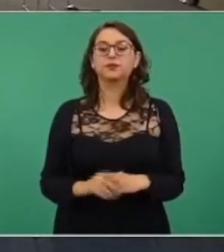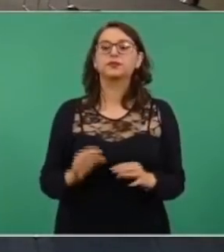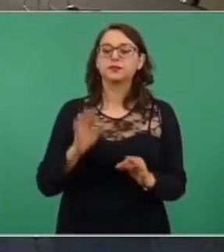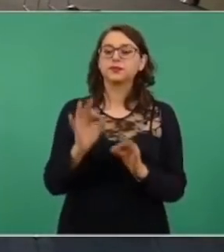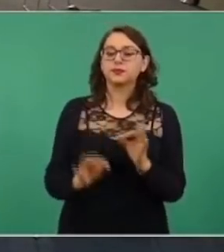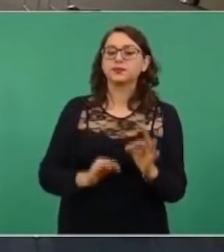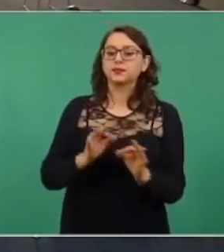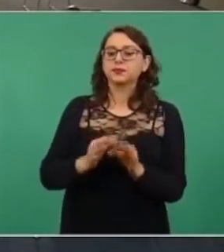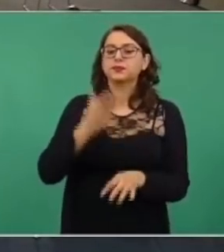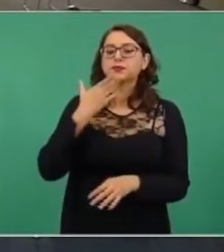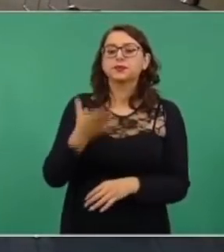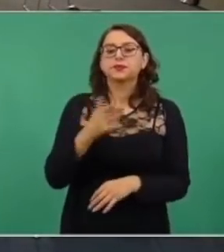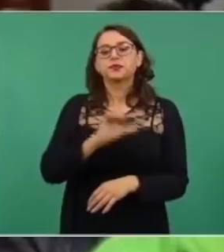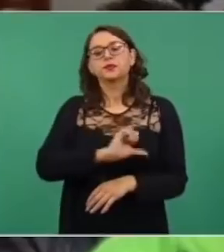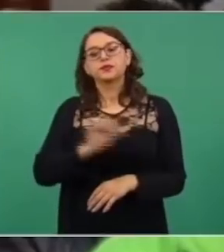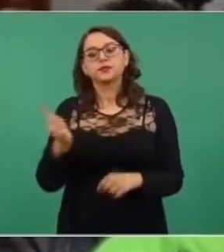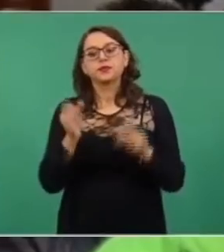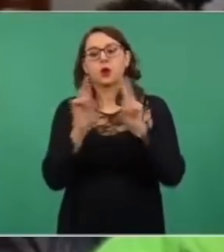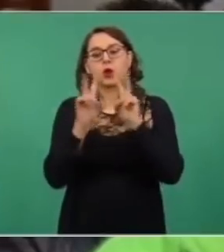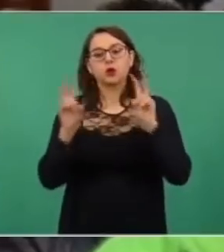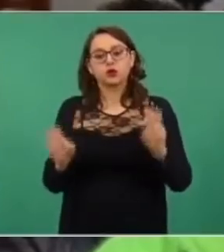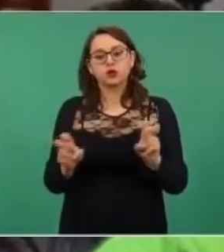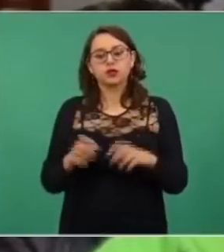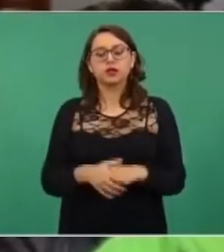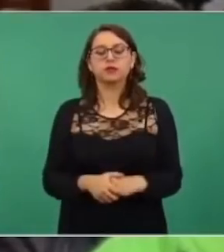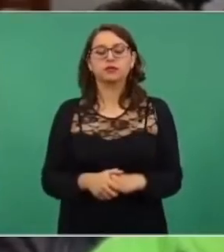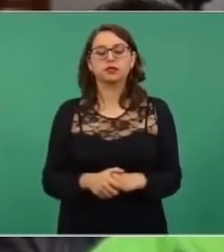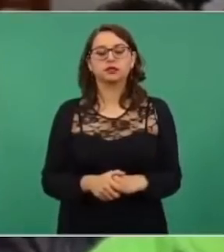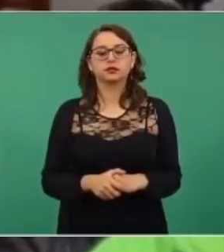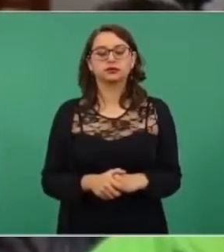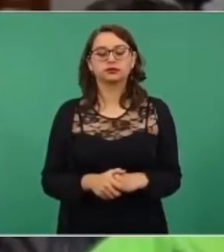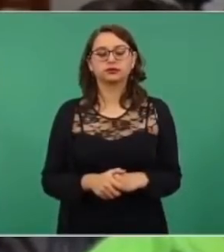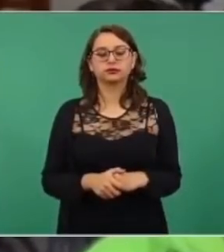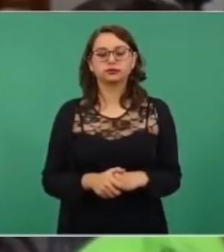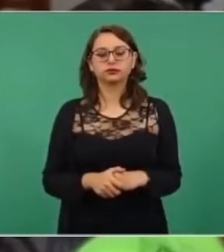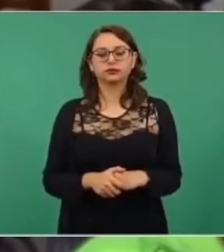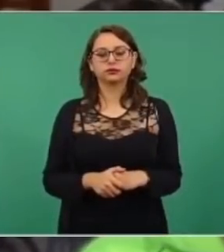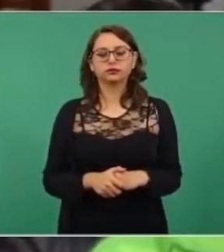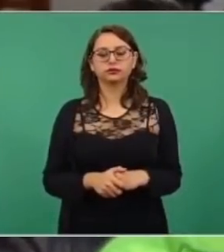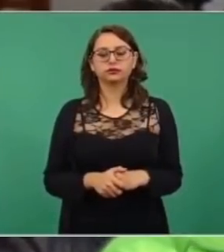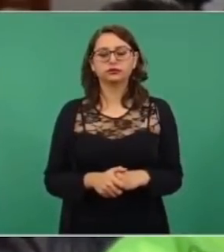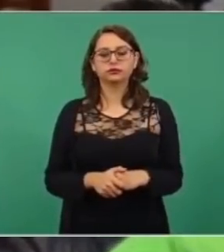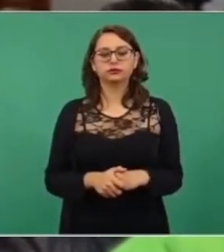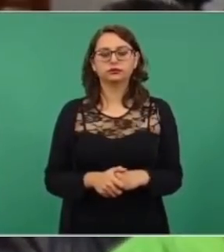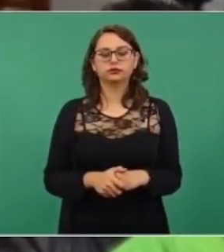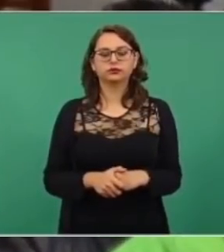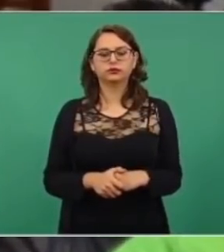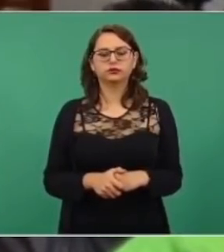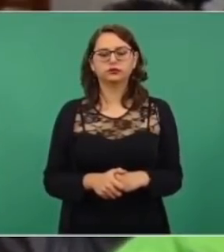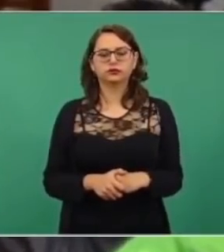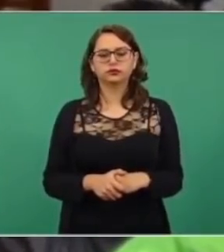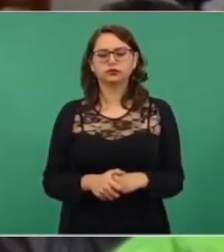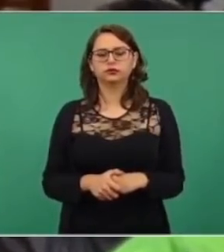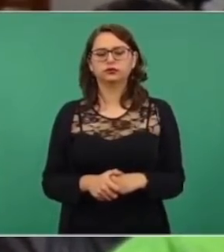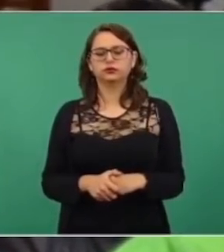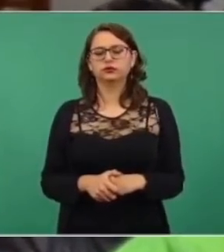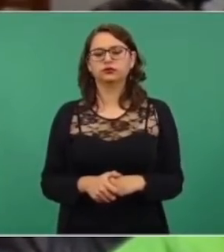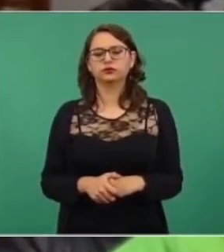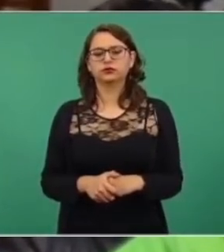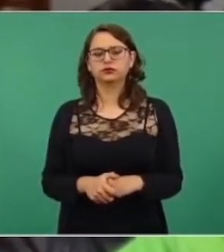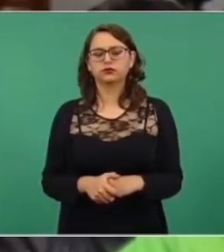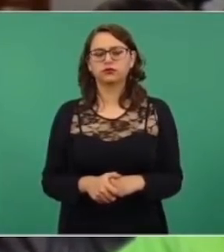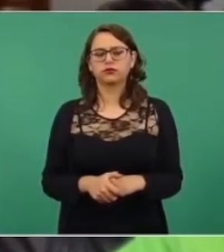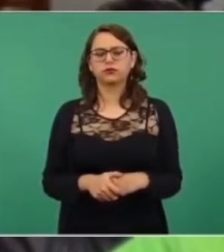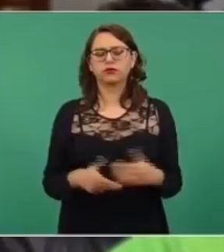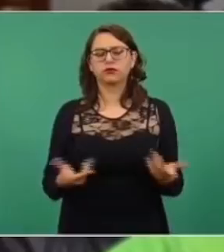Correcto. En otro tema menos local, señor presidente, la Bolsa Institucional de Valores